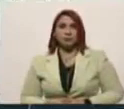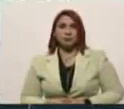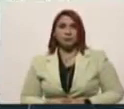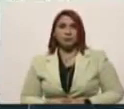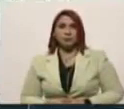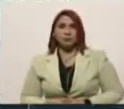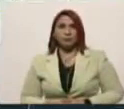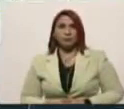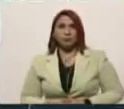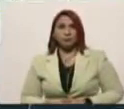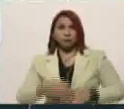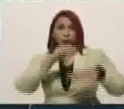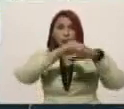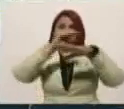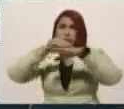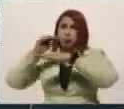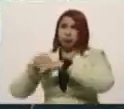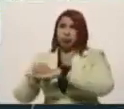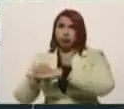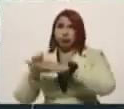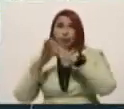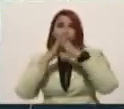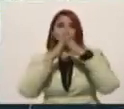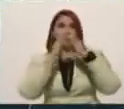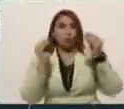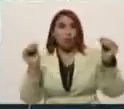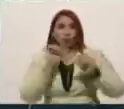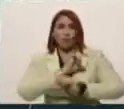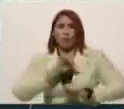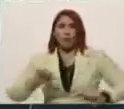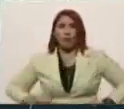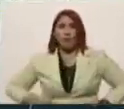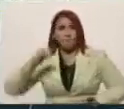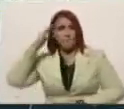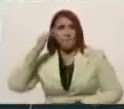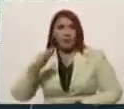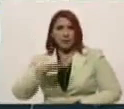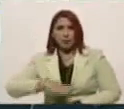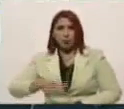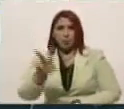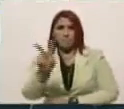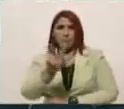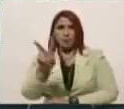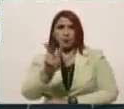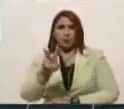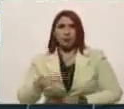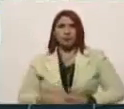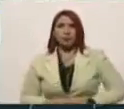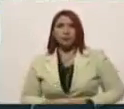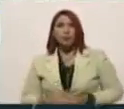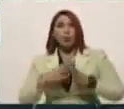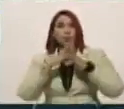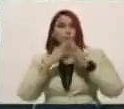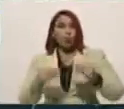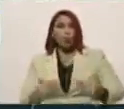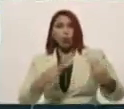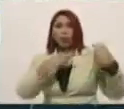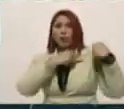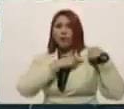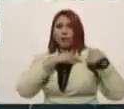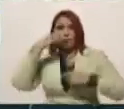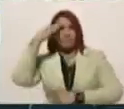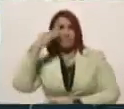Por eso alerto a toda la fuerza militar de Venezuela, a todos los jefes